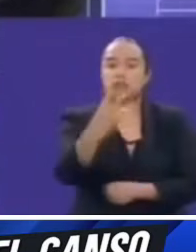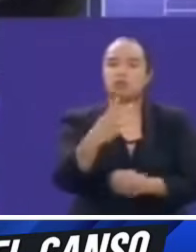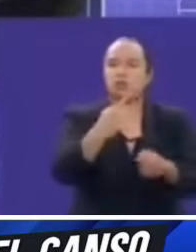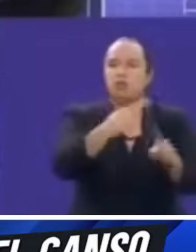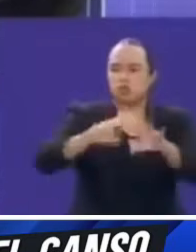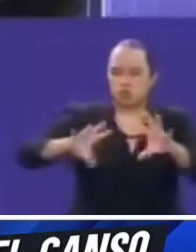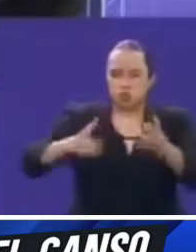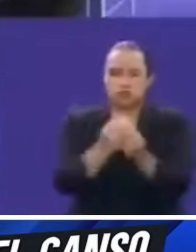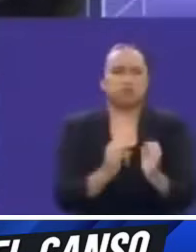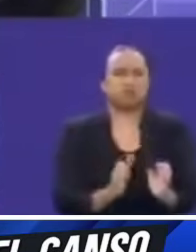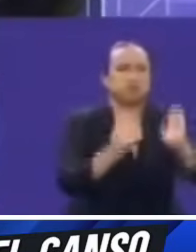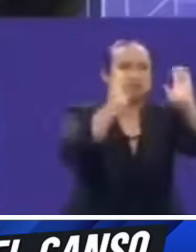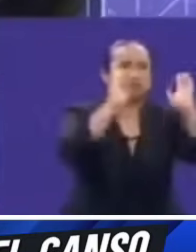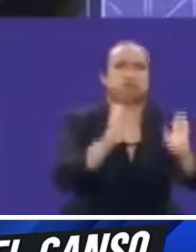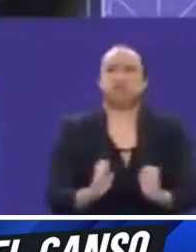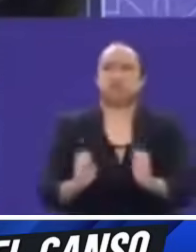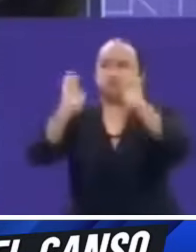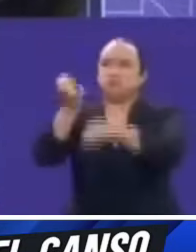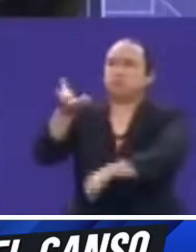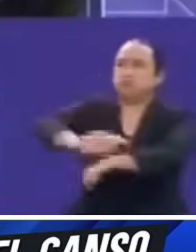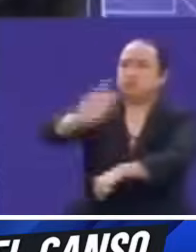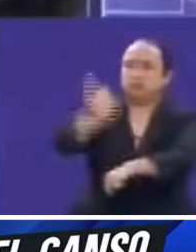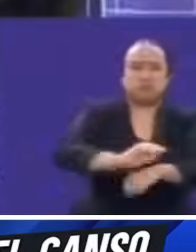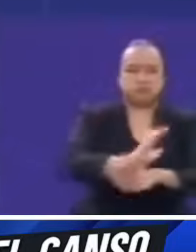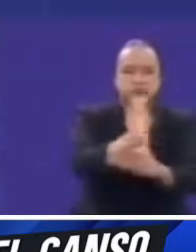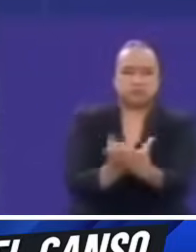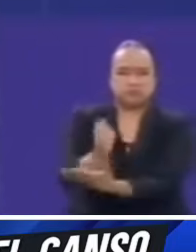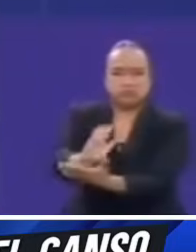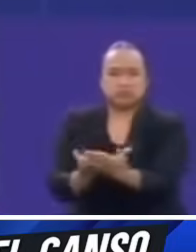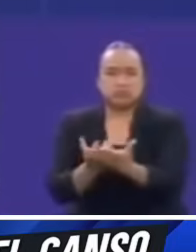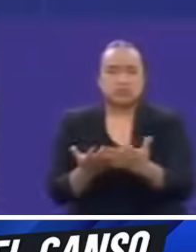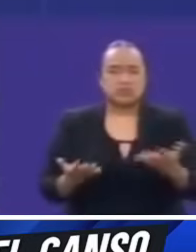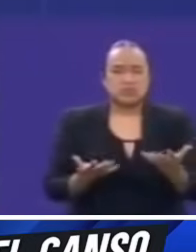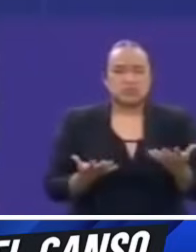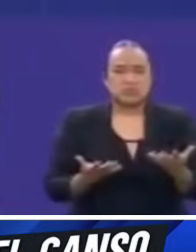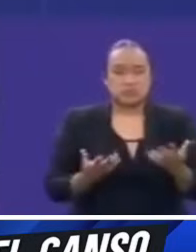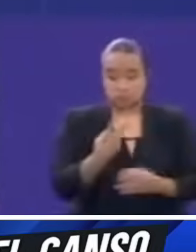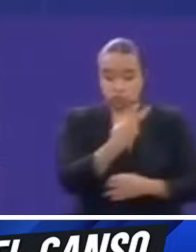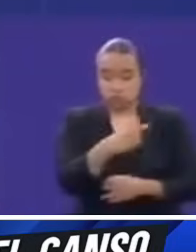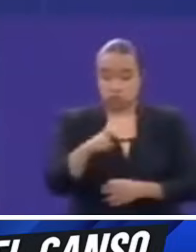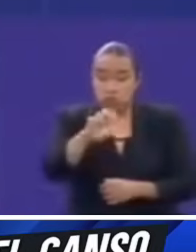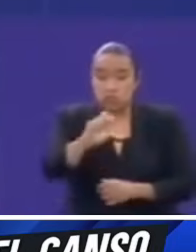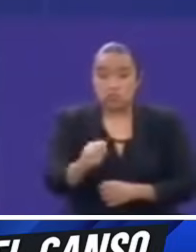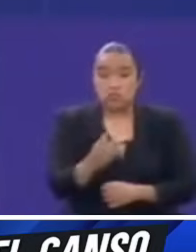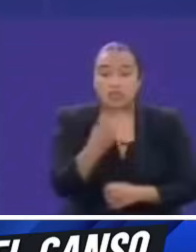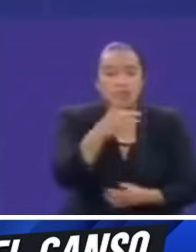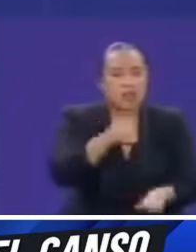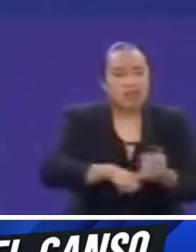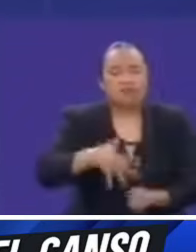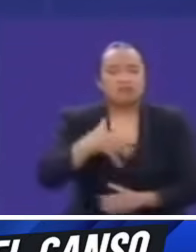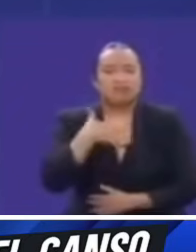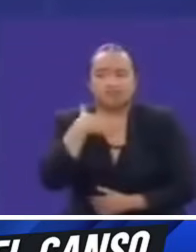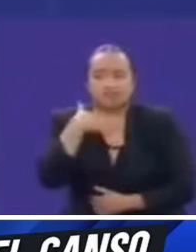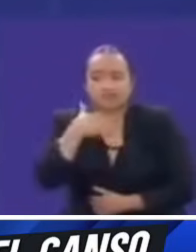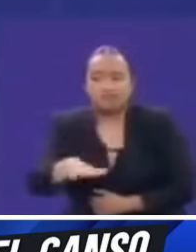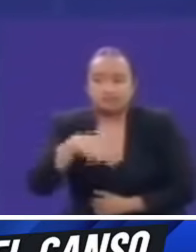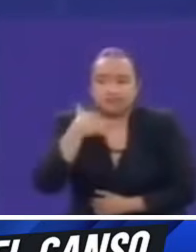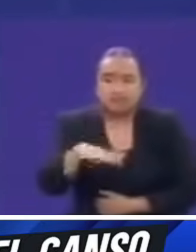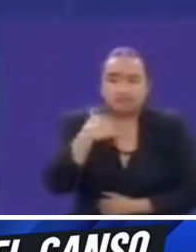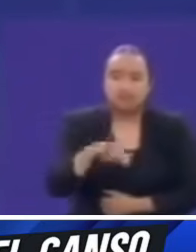pisos de corrupción 264 que además se convierten